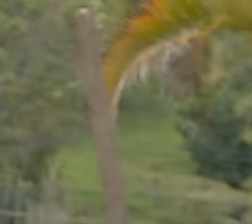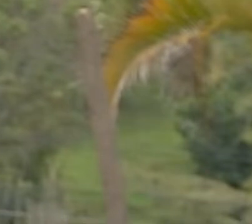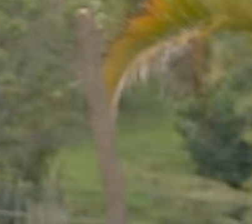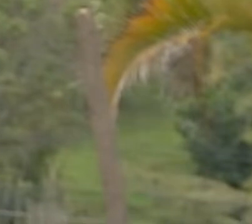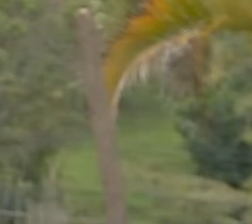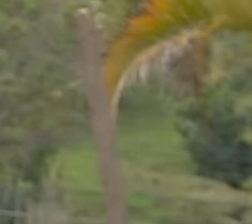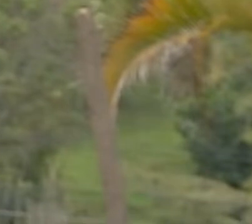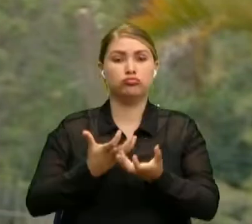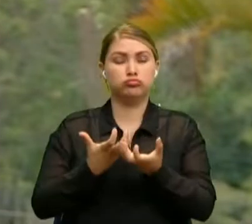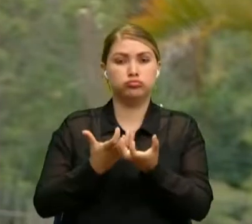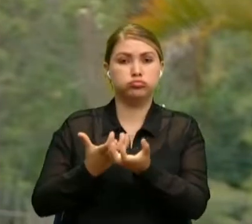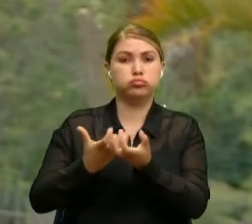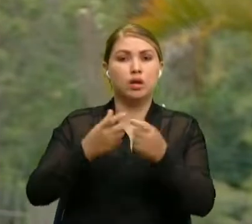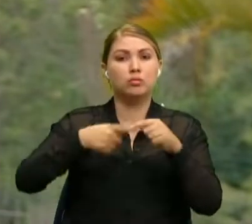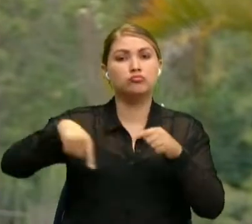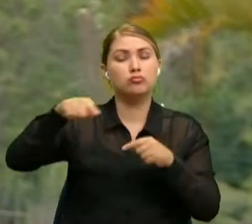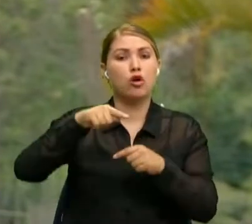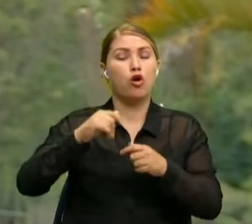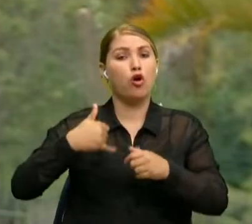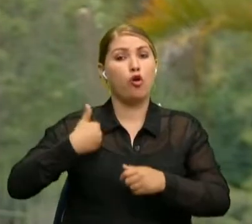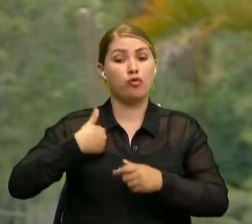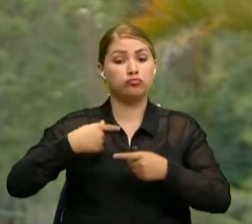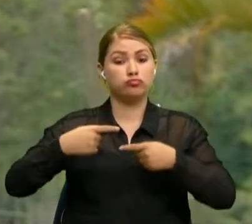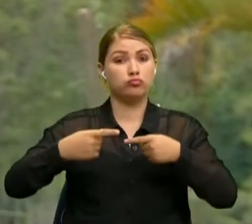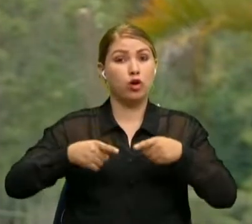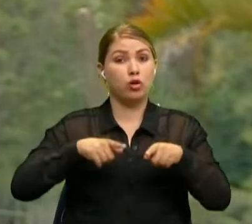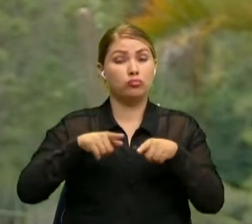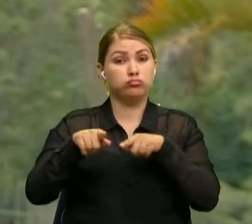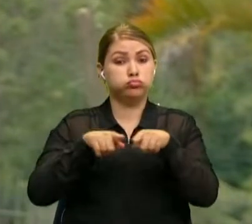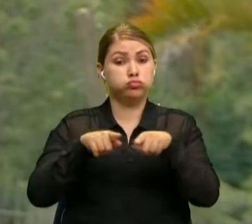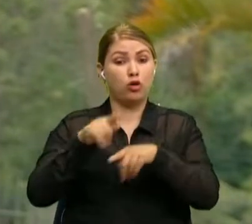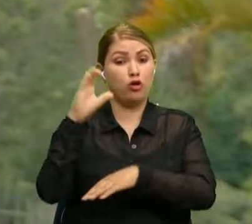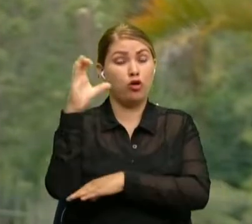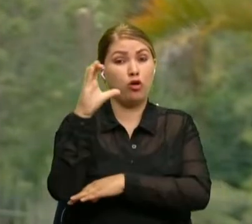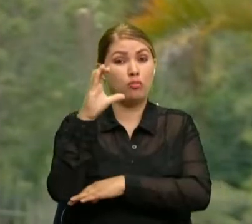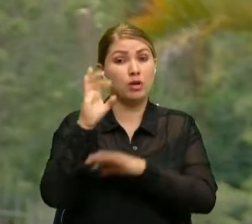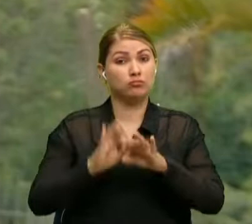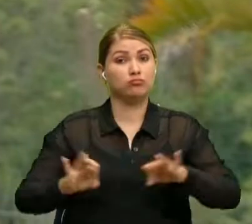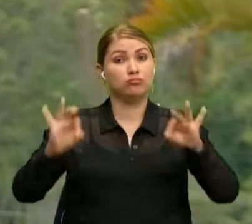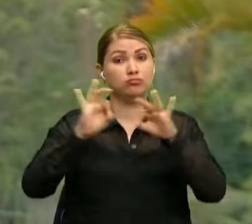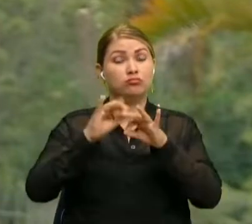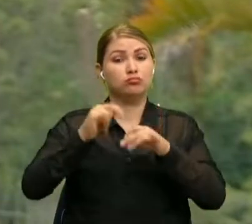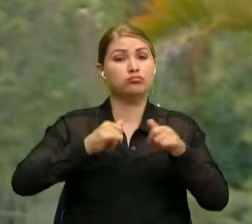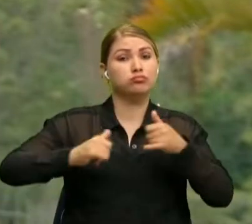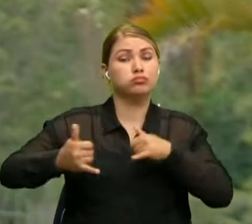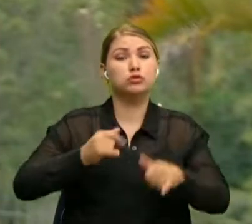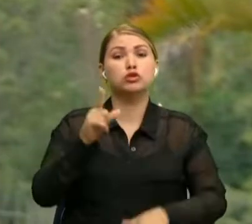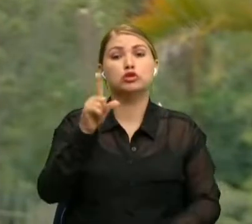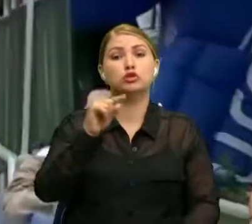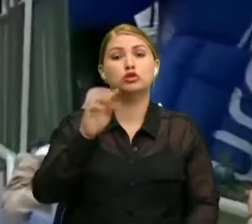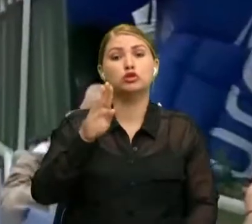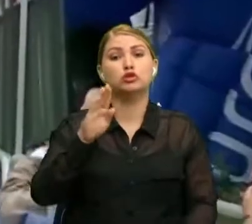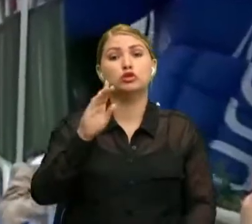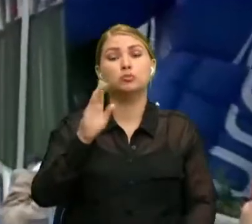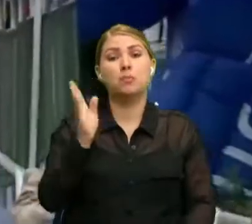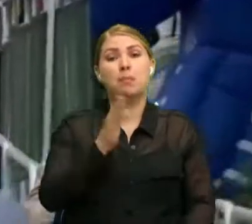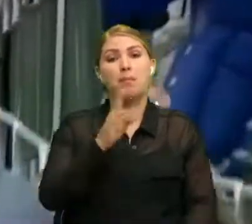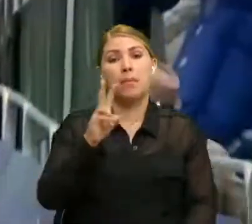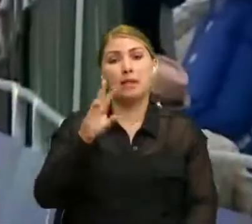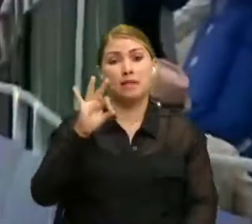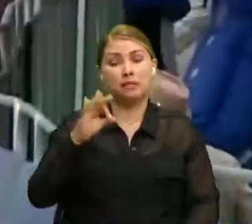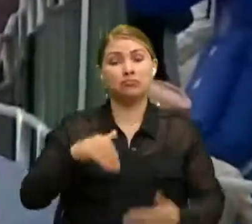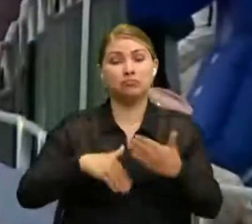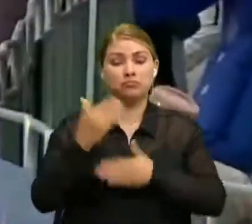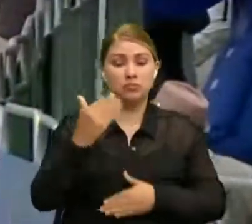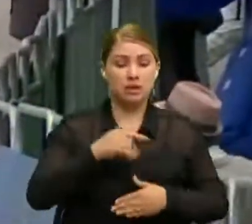quinta etapa de la Vuelta de la Juventud, la competencia más importante en Colombia para los corredores de la categoría sub-23. Y la verdad es que partió